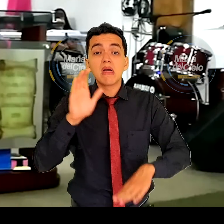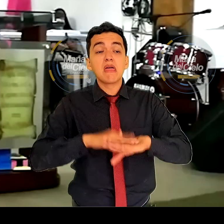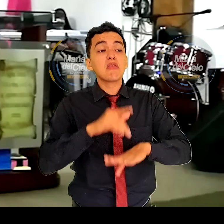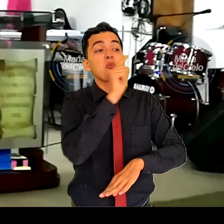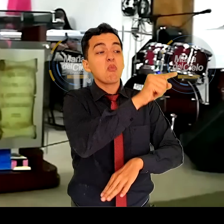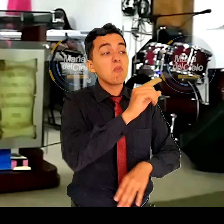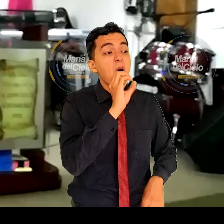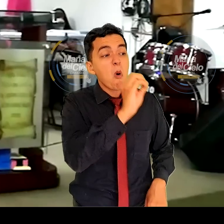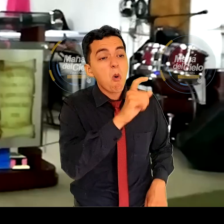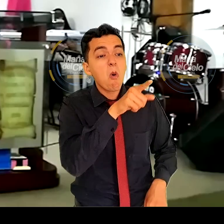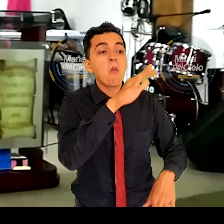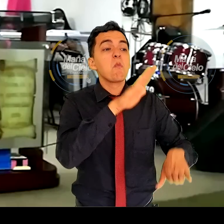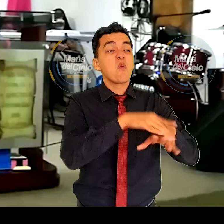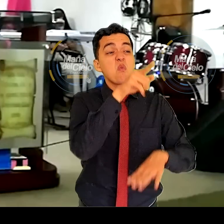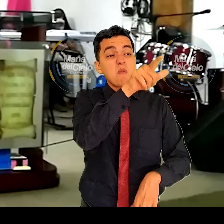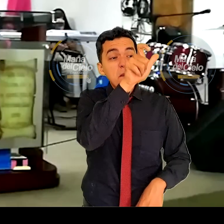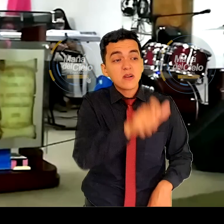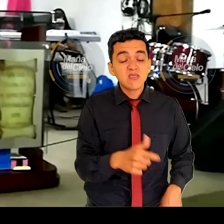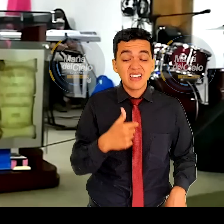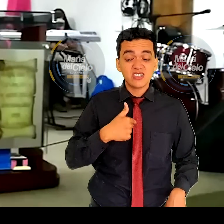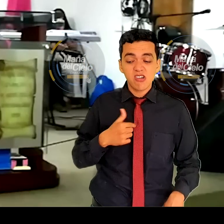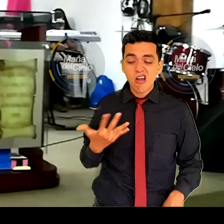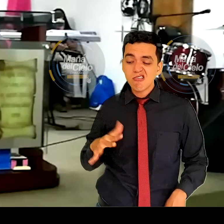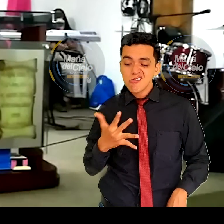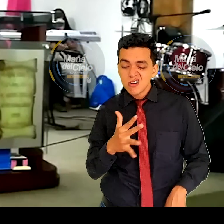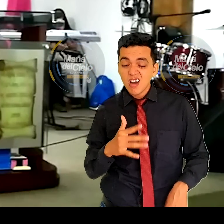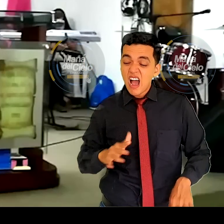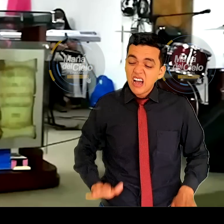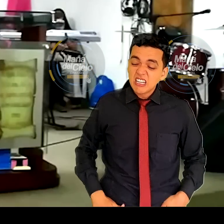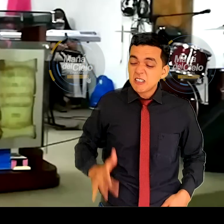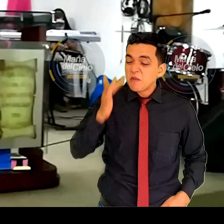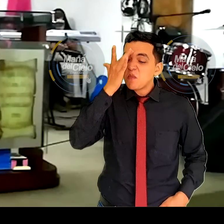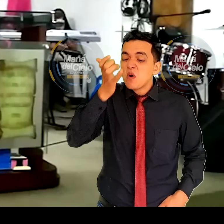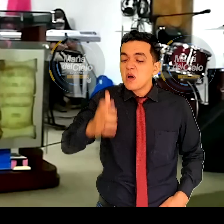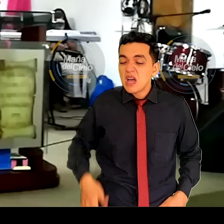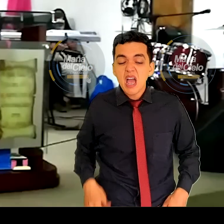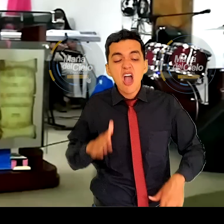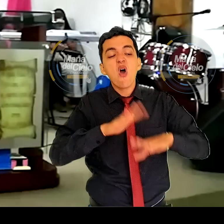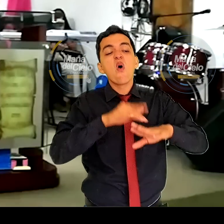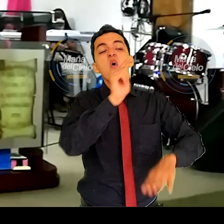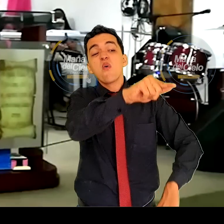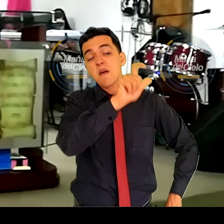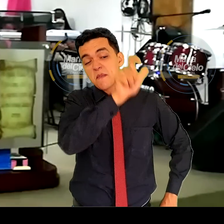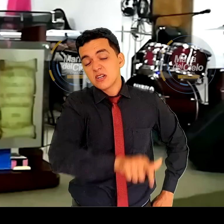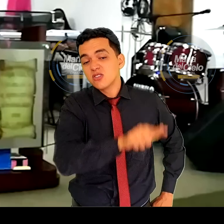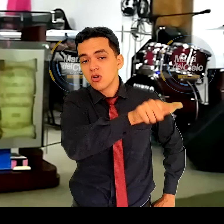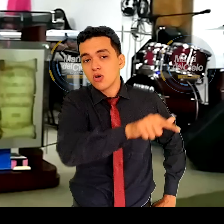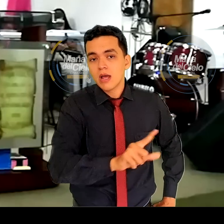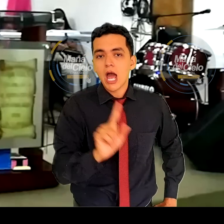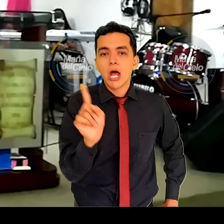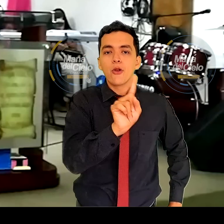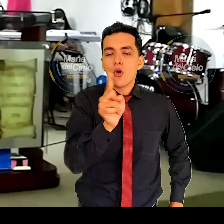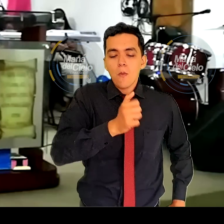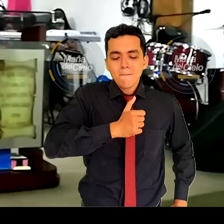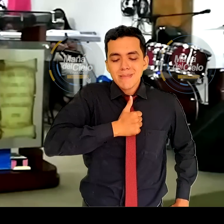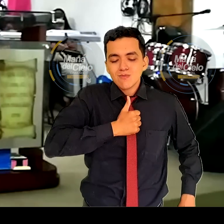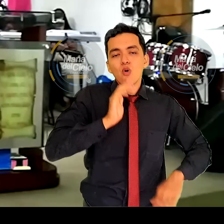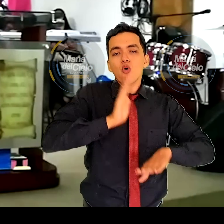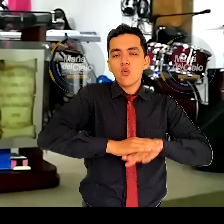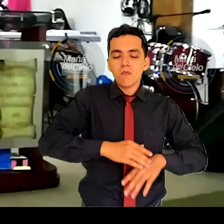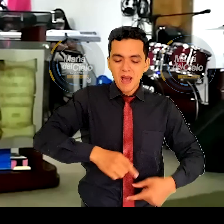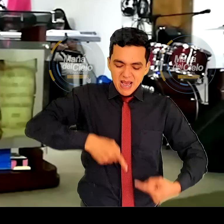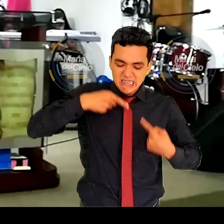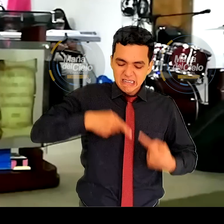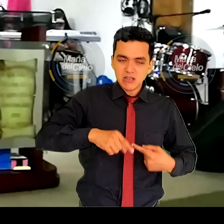al esposo, a la esposa, a los padres, a los hijos, a los líderes. Reconozcamos que el enemigo más grande es nuestra propia carne.